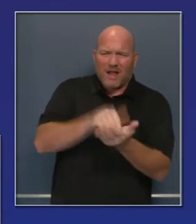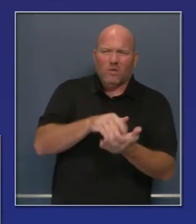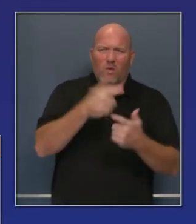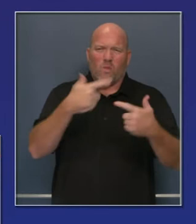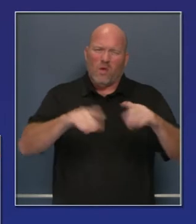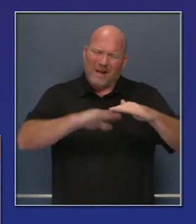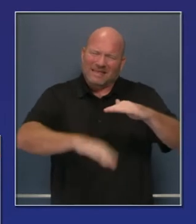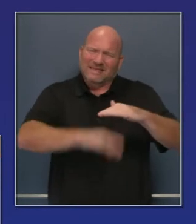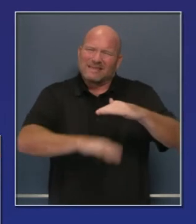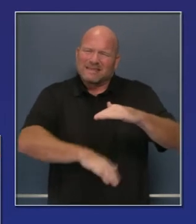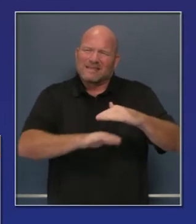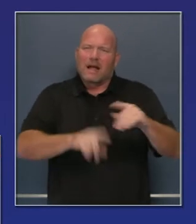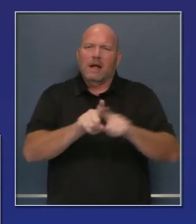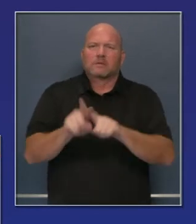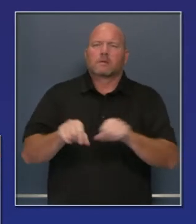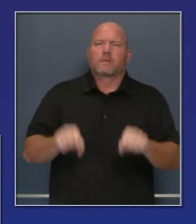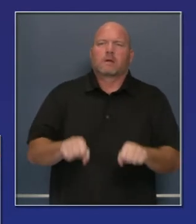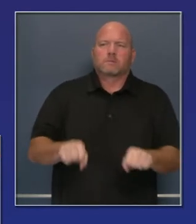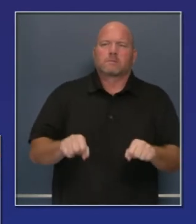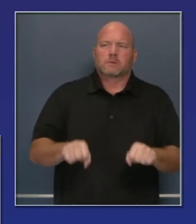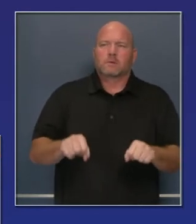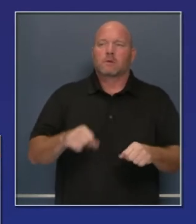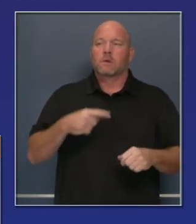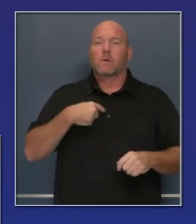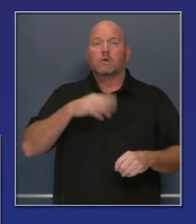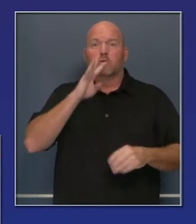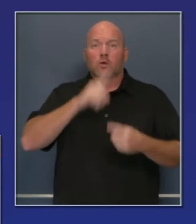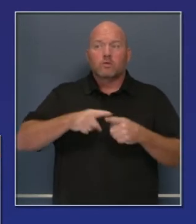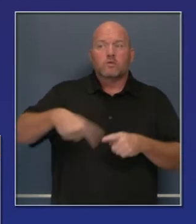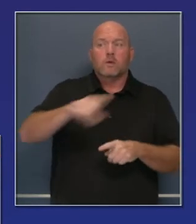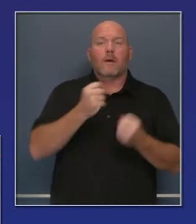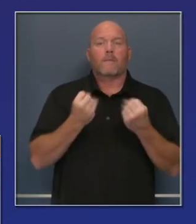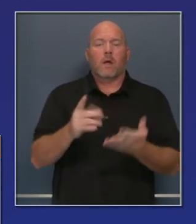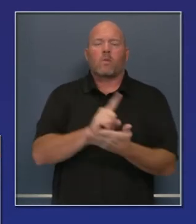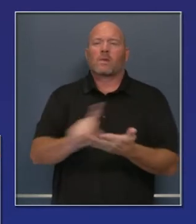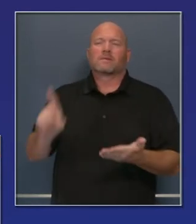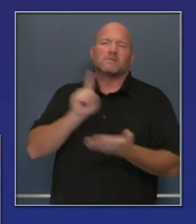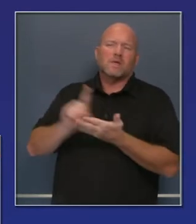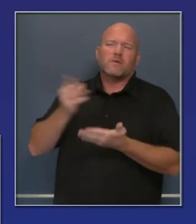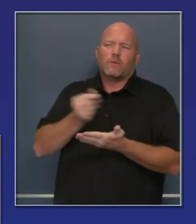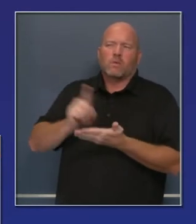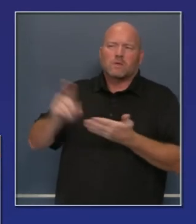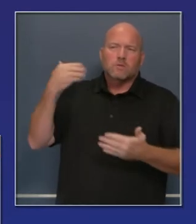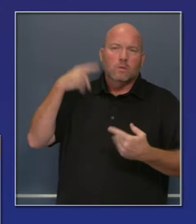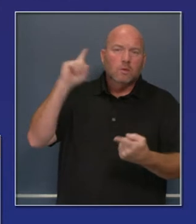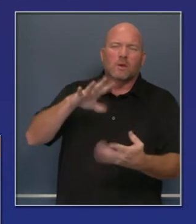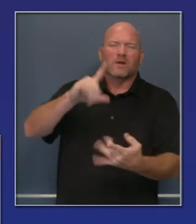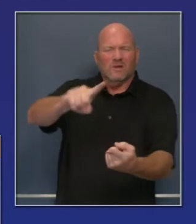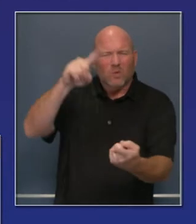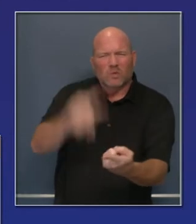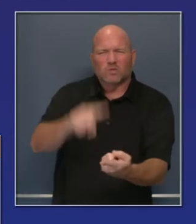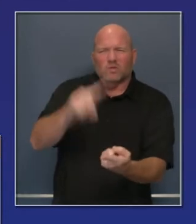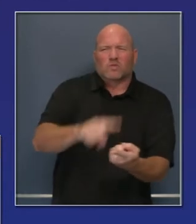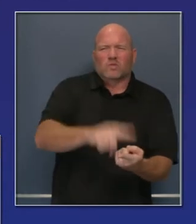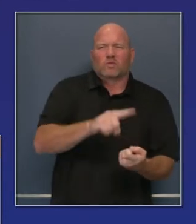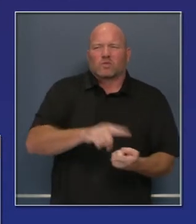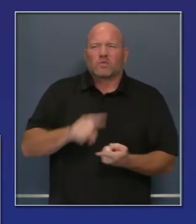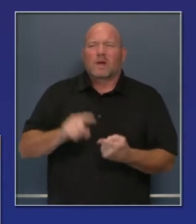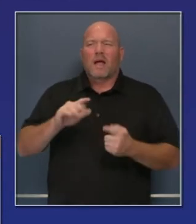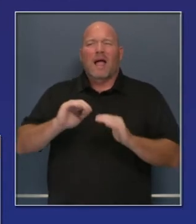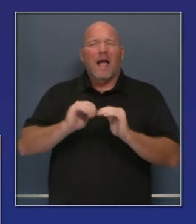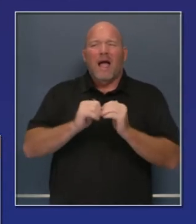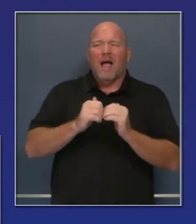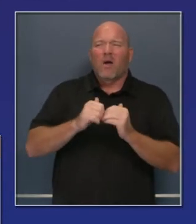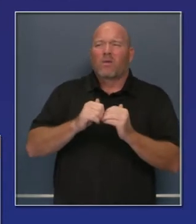esos números sigan tan bajos como sea posible. Hace muchas semanas hablé con ustedes de la necesidad de bajar el número de casos y